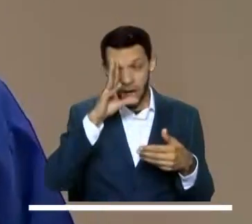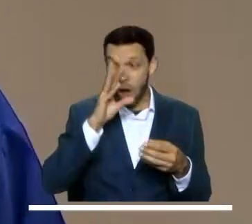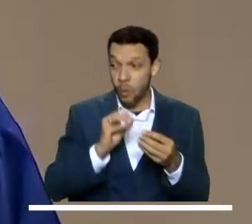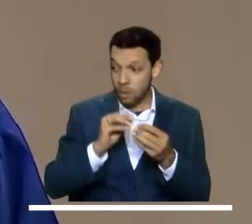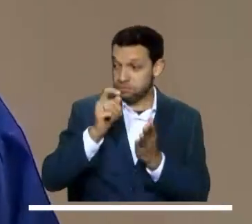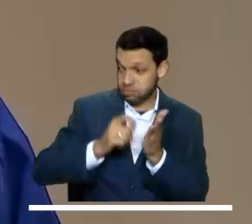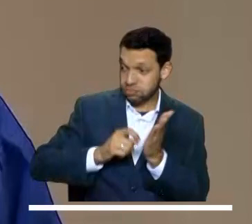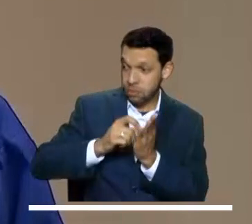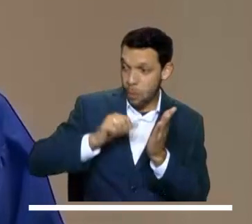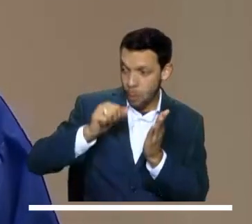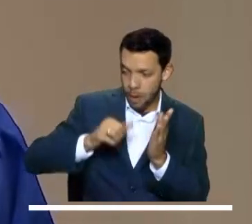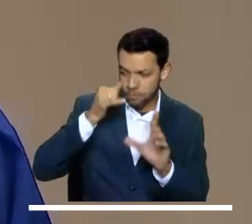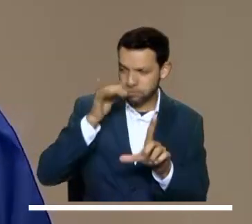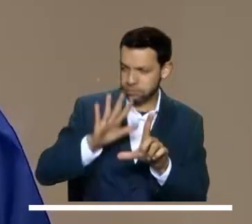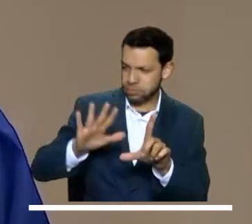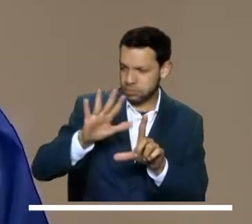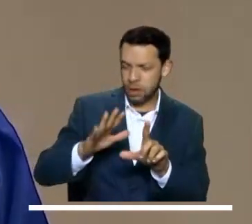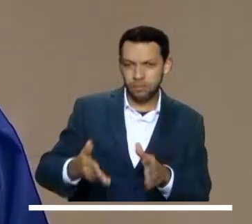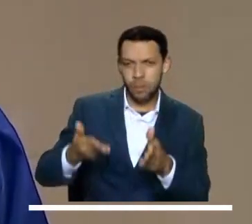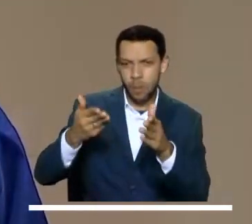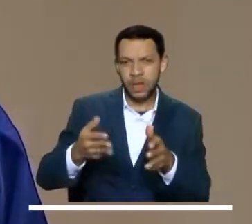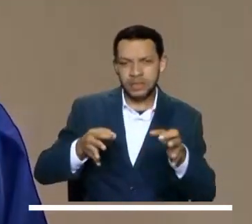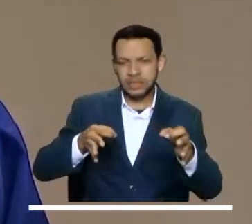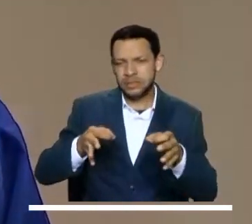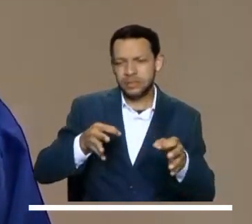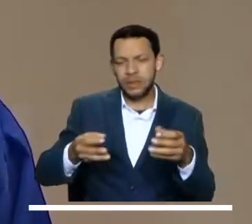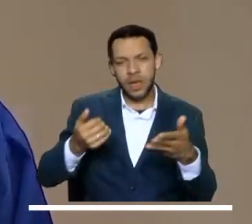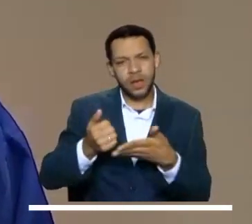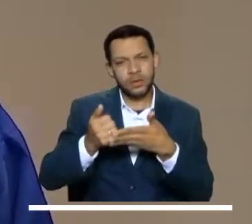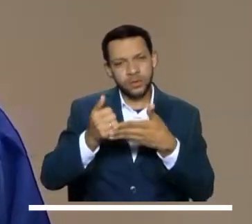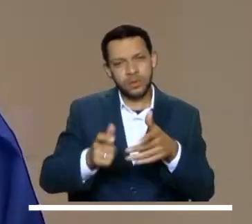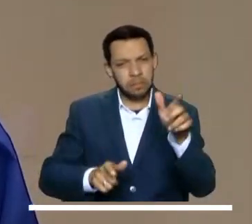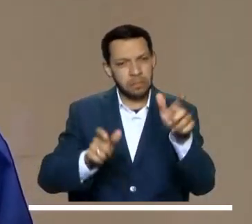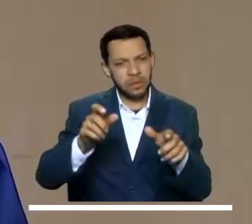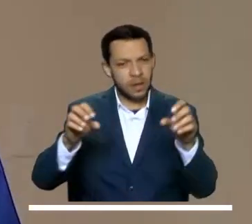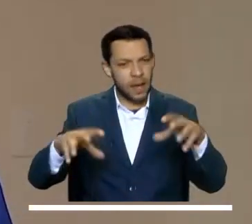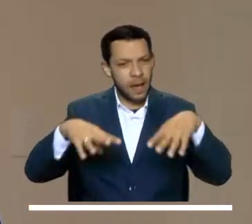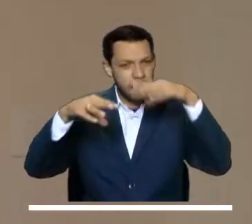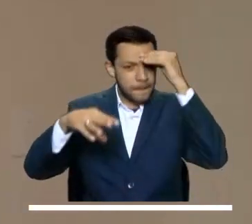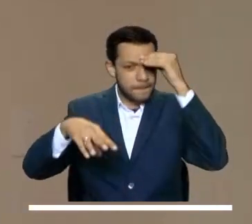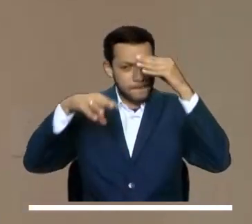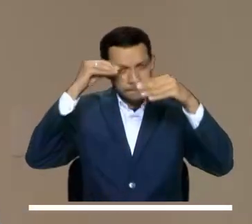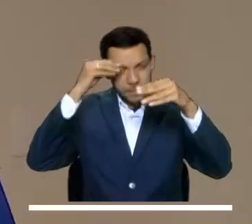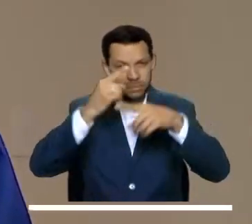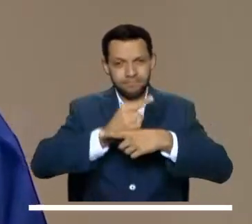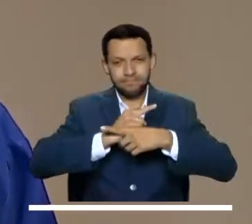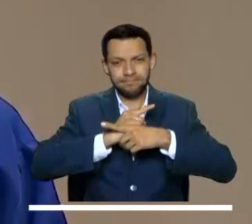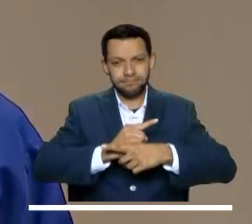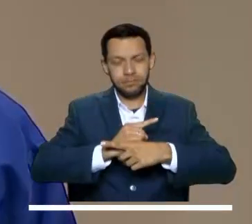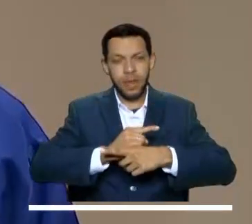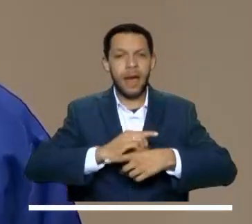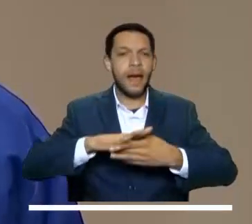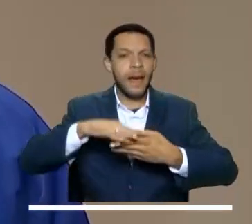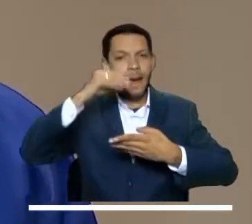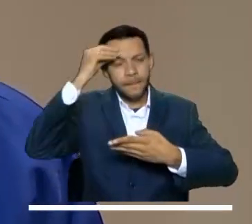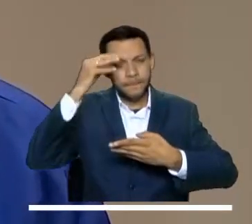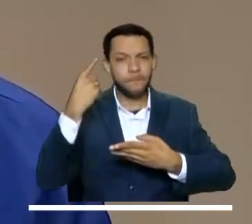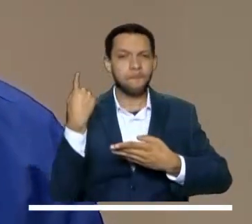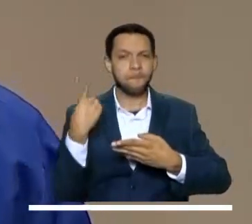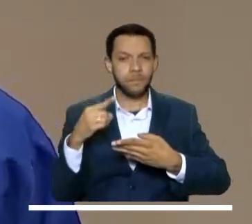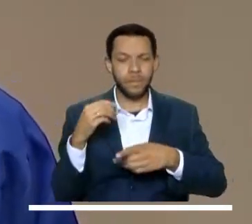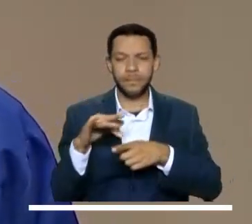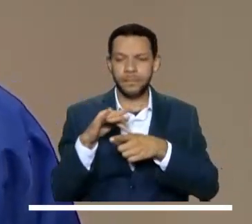la elaboración del programa, pudiendo captar las imágenes, como lo decía Jorge Enrique, en tiempo real. Acabamos de terminar un procedimiento